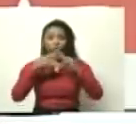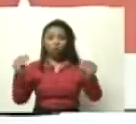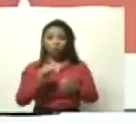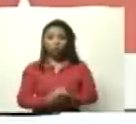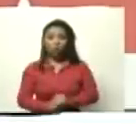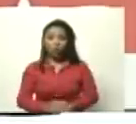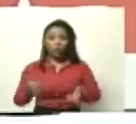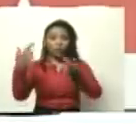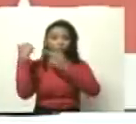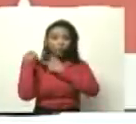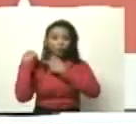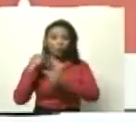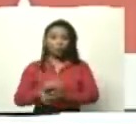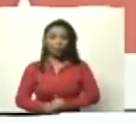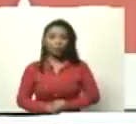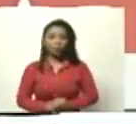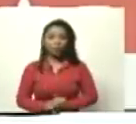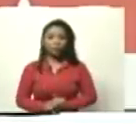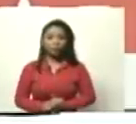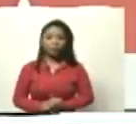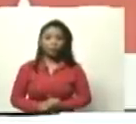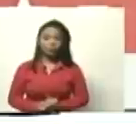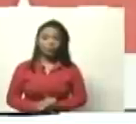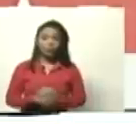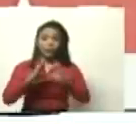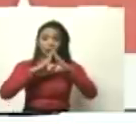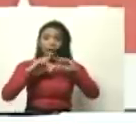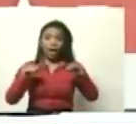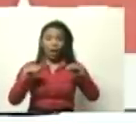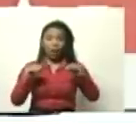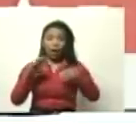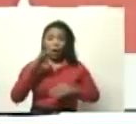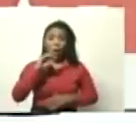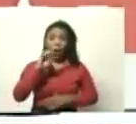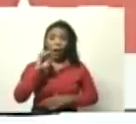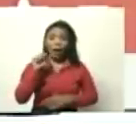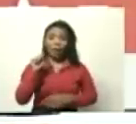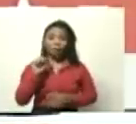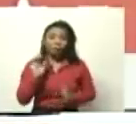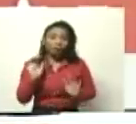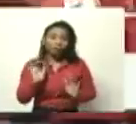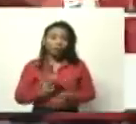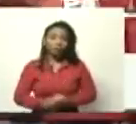los responsables. Nicaragua, la OEA.